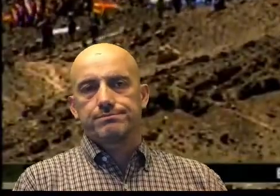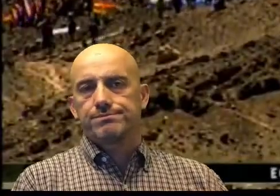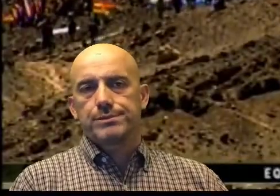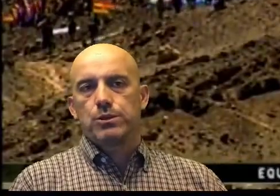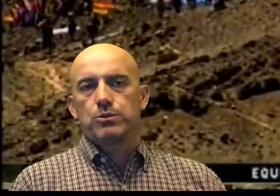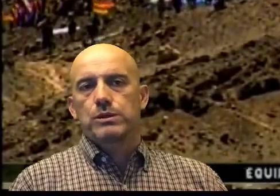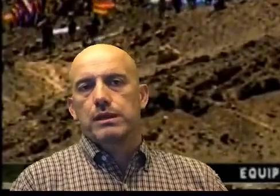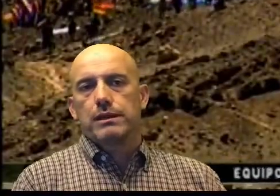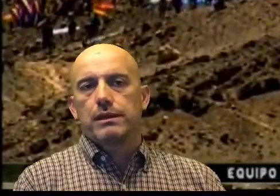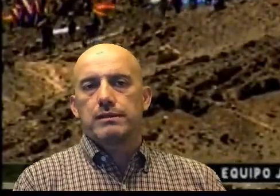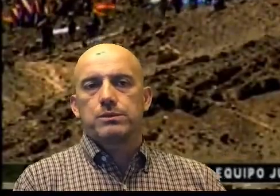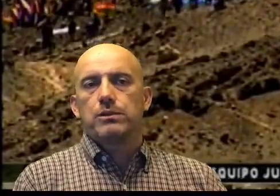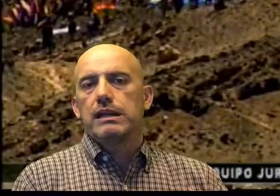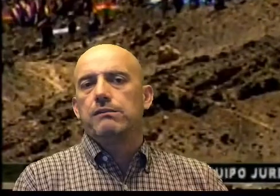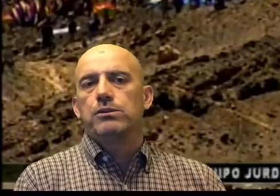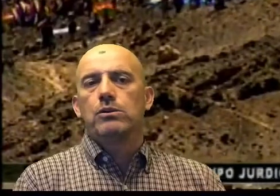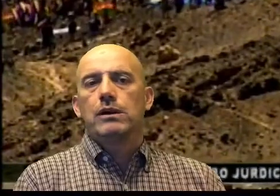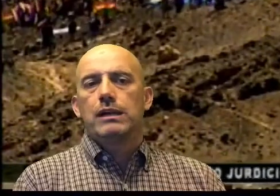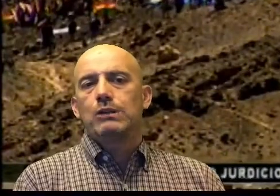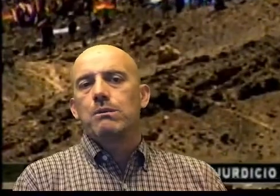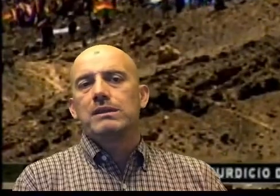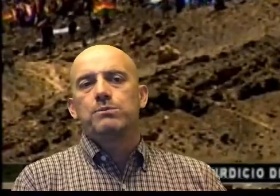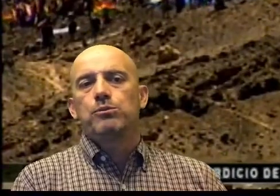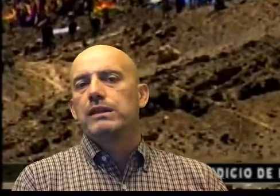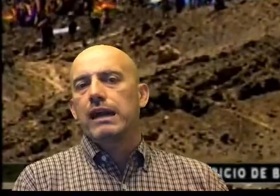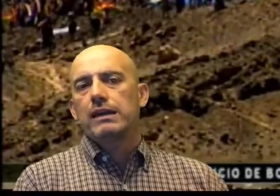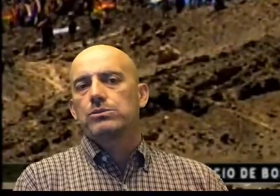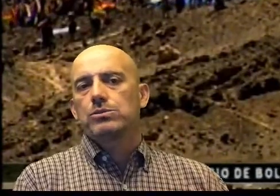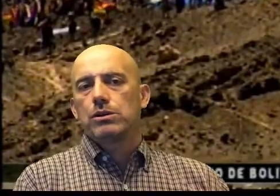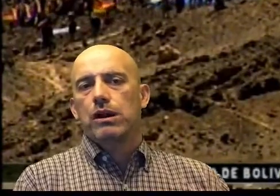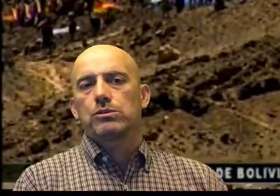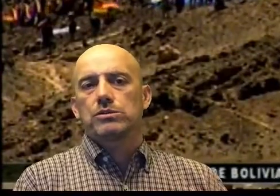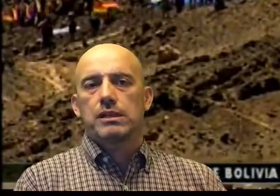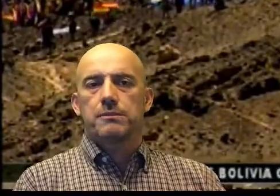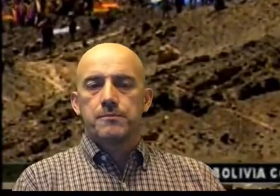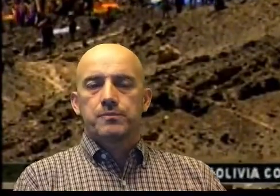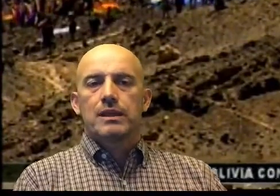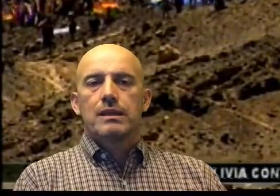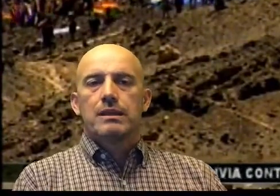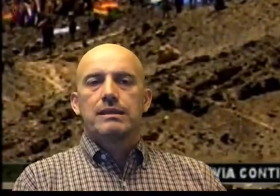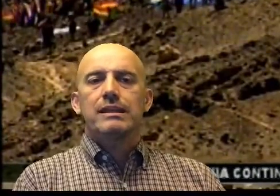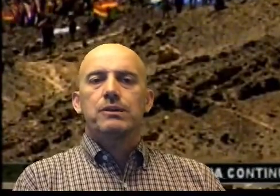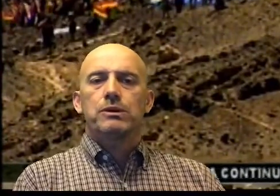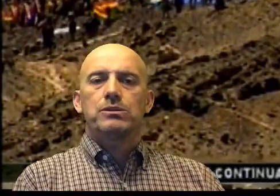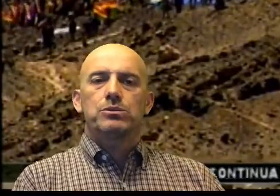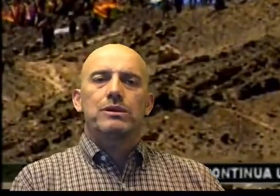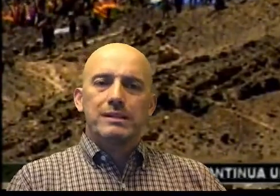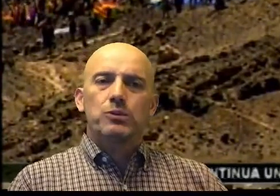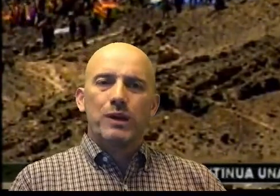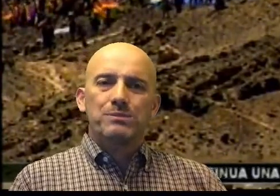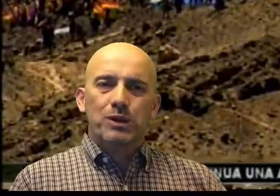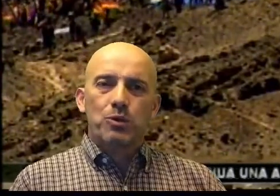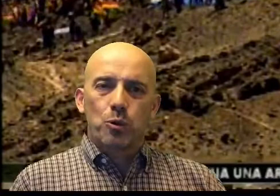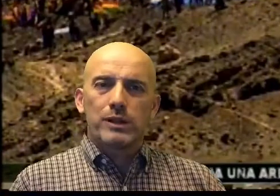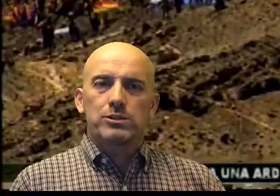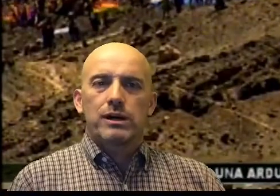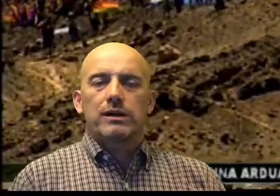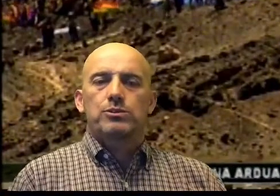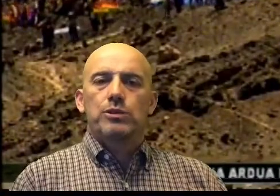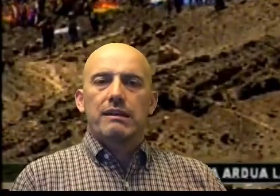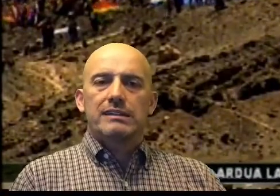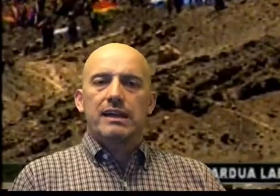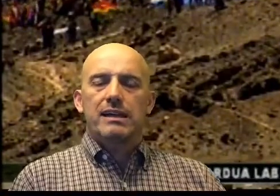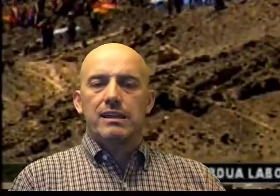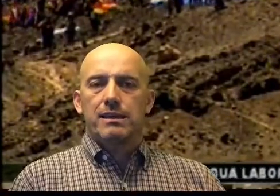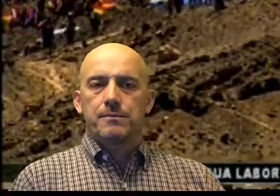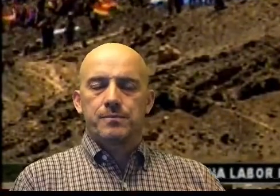se le ocurre hacer un libro y nuevamente publica esto y lo va a conocer y este cuento esta web porque encuentra